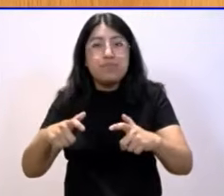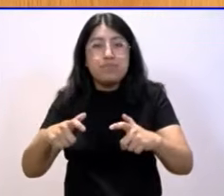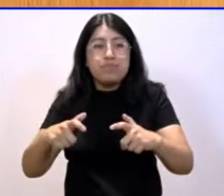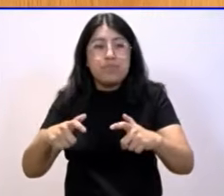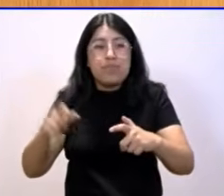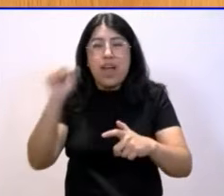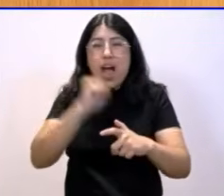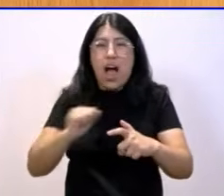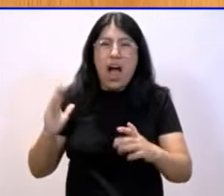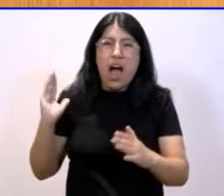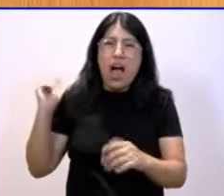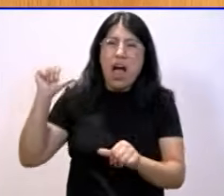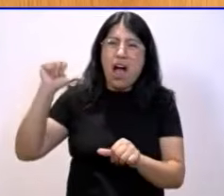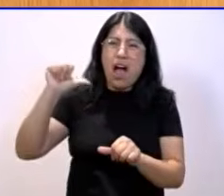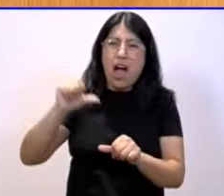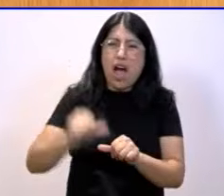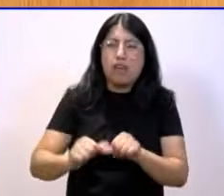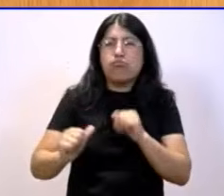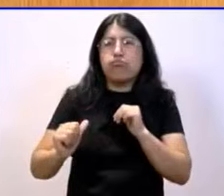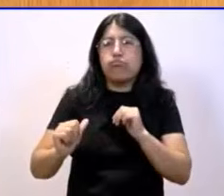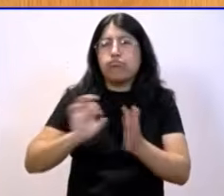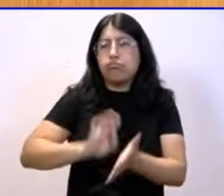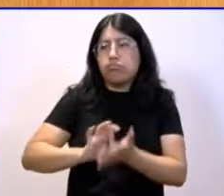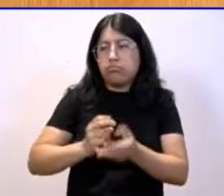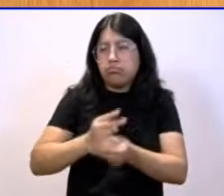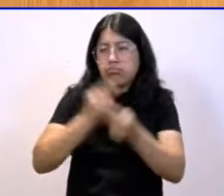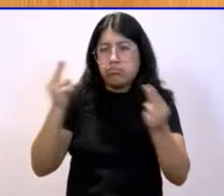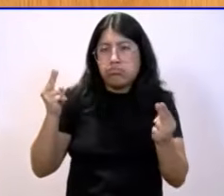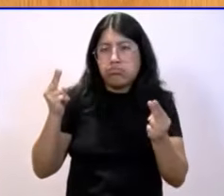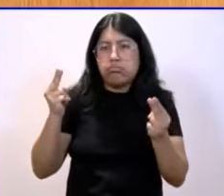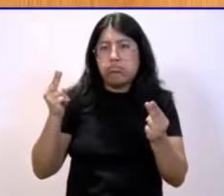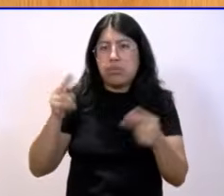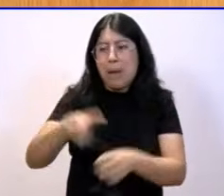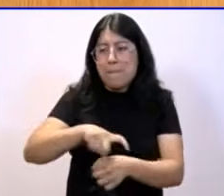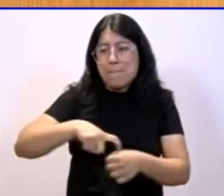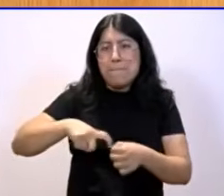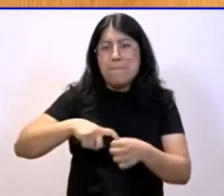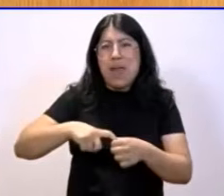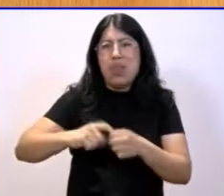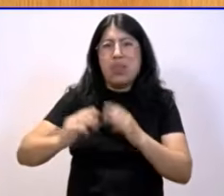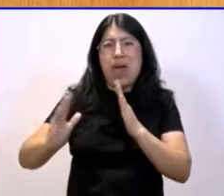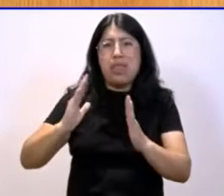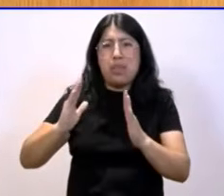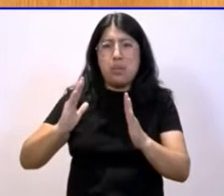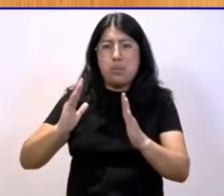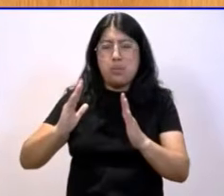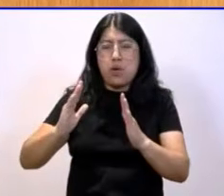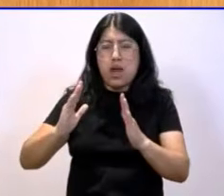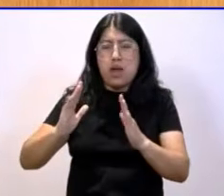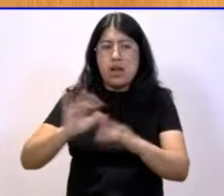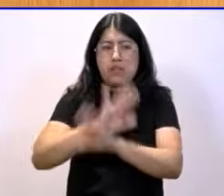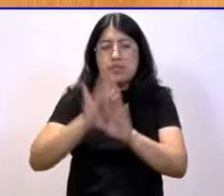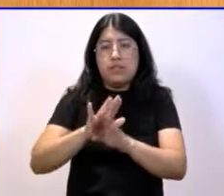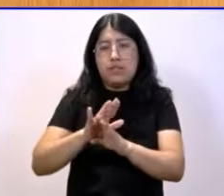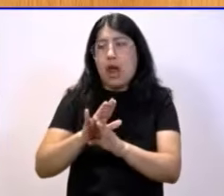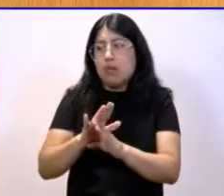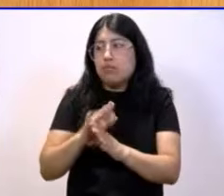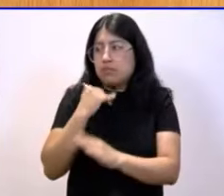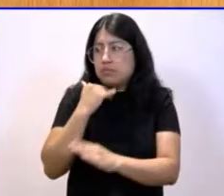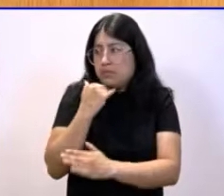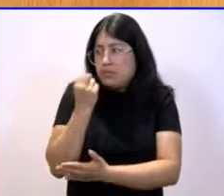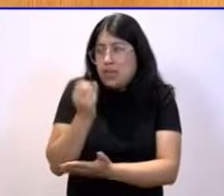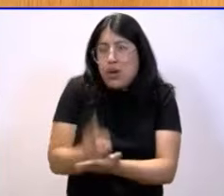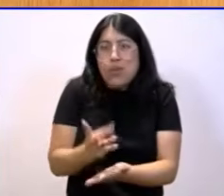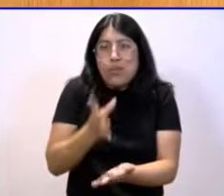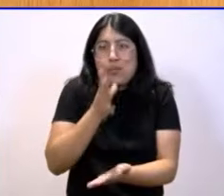años trabajando en la prestación de un servicio público en una plaza de interino a la vacante tiene que tener una recompensa, porque el esfuerzo también es